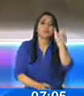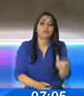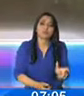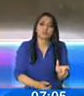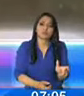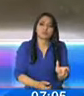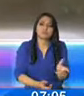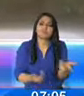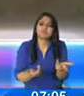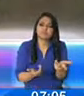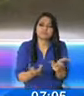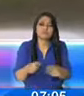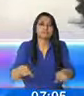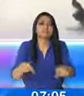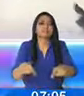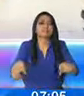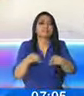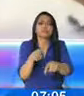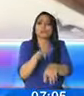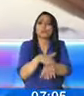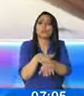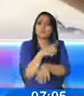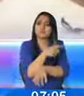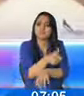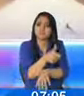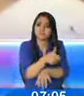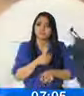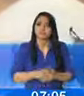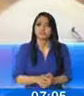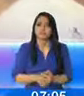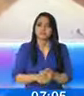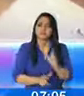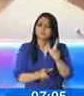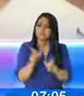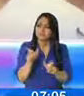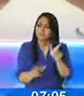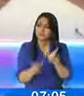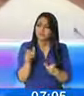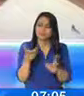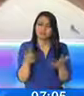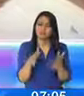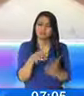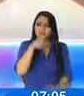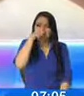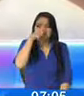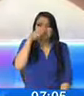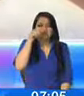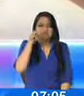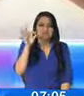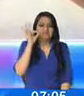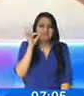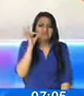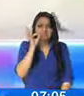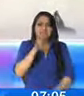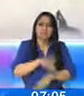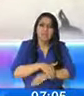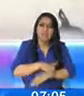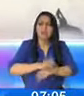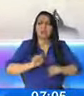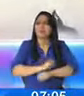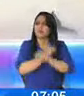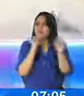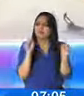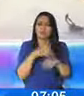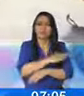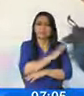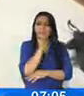consumidores que merodean el sector lo que pasa es que por aquí pasan mucho este de eso drogaditos de tarde de mañana a toda hora